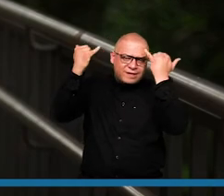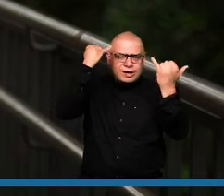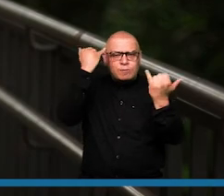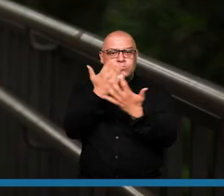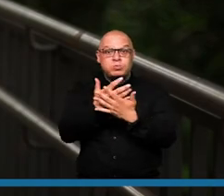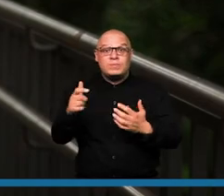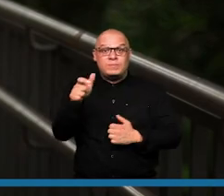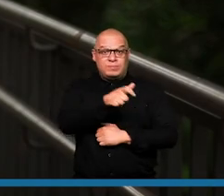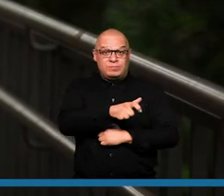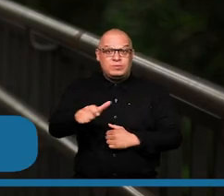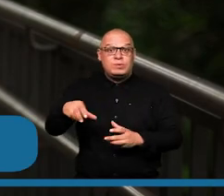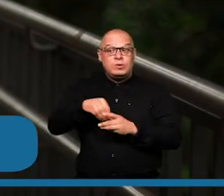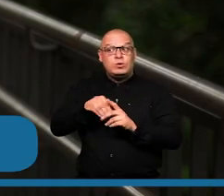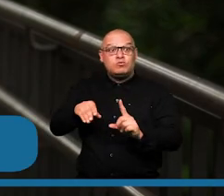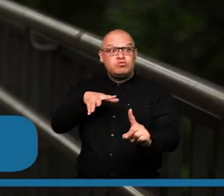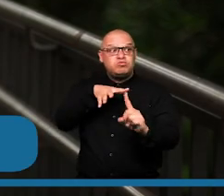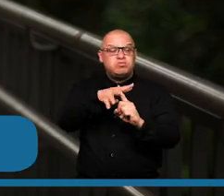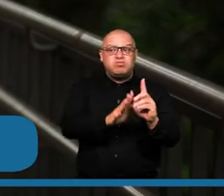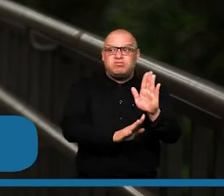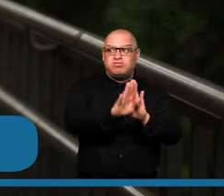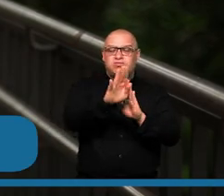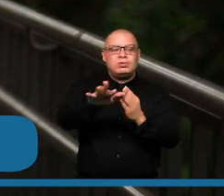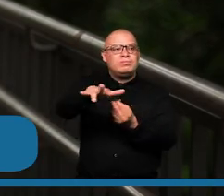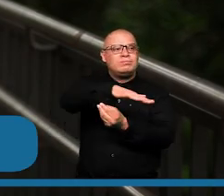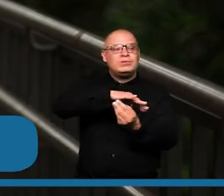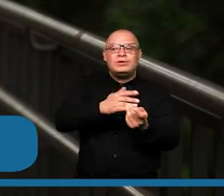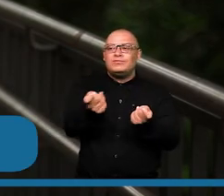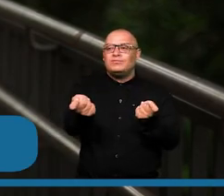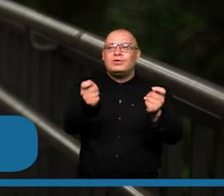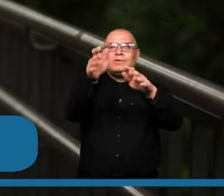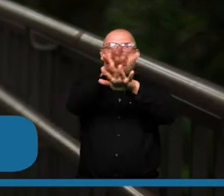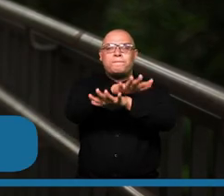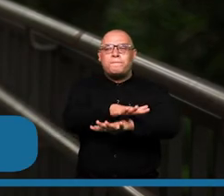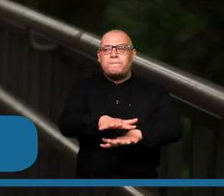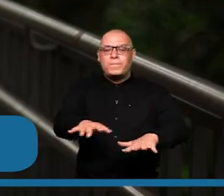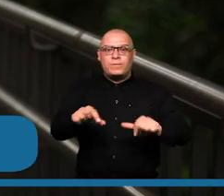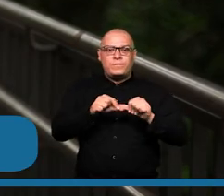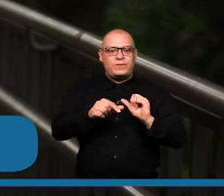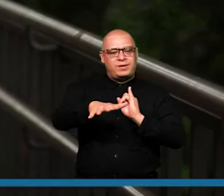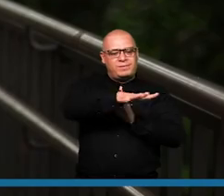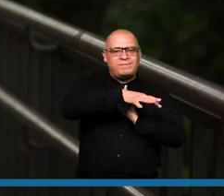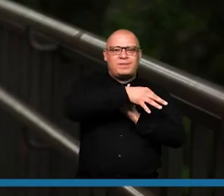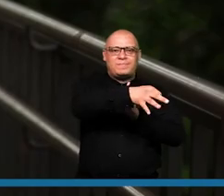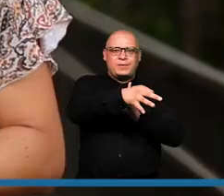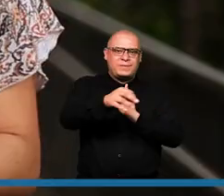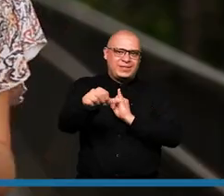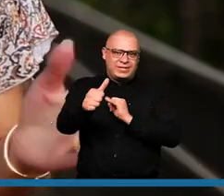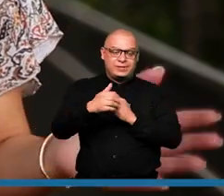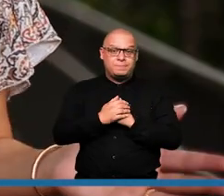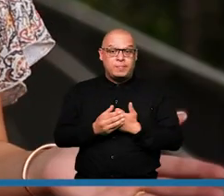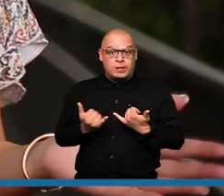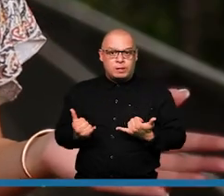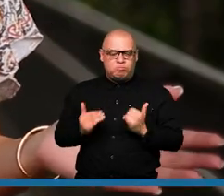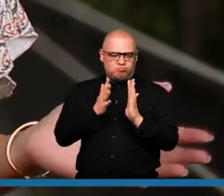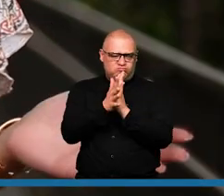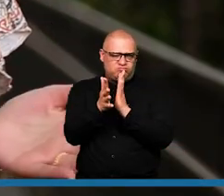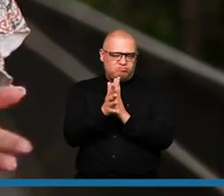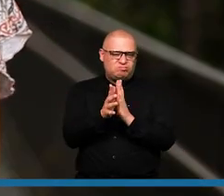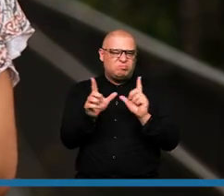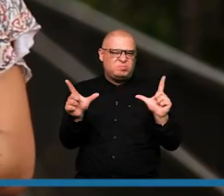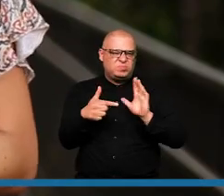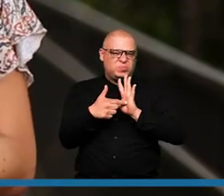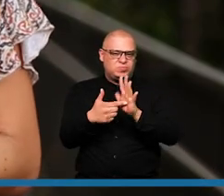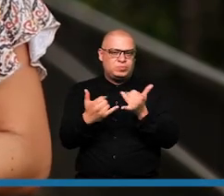de aquellas personas que impulsan el desarrollo sostenible de los 10 municipios que integran el Valle de Aburrá. Hoy daremos una mirada a